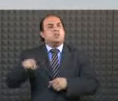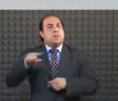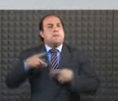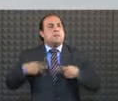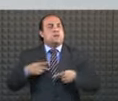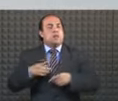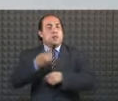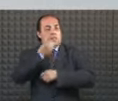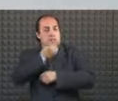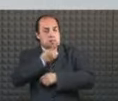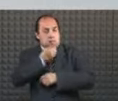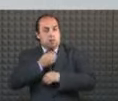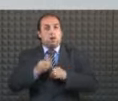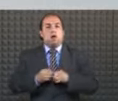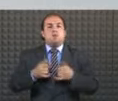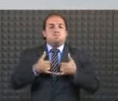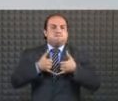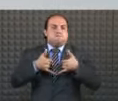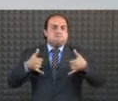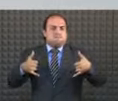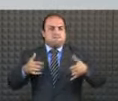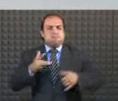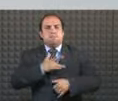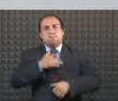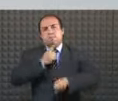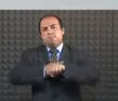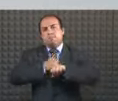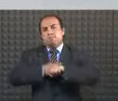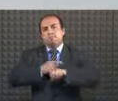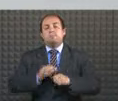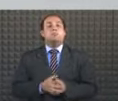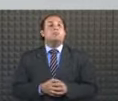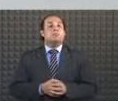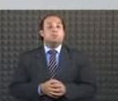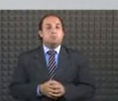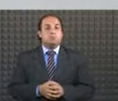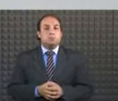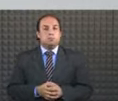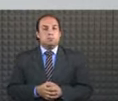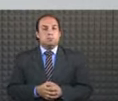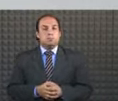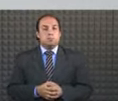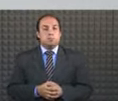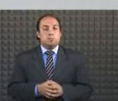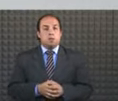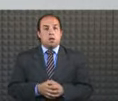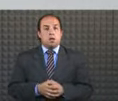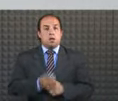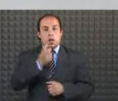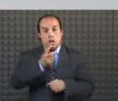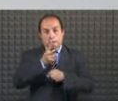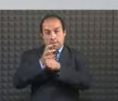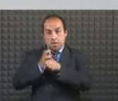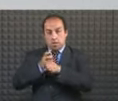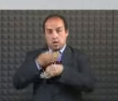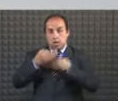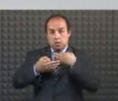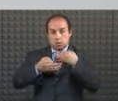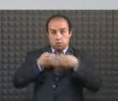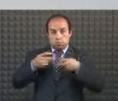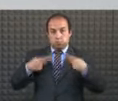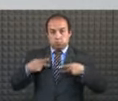con diabetes, obesidad, hipertensión. Entonces, este es el llamado a la ciudadanía y